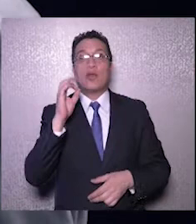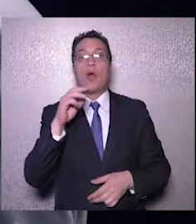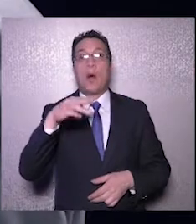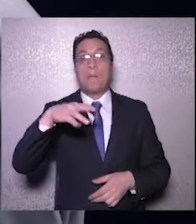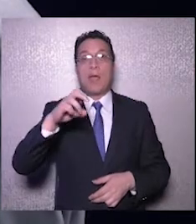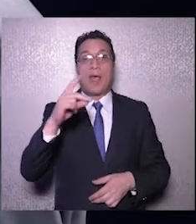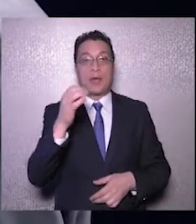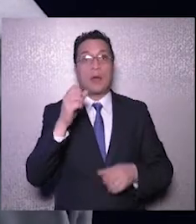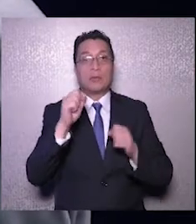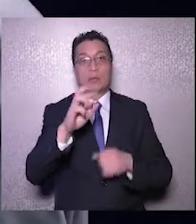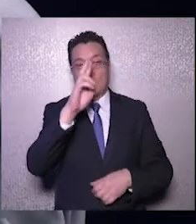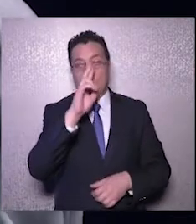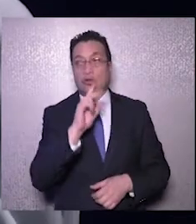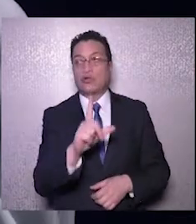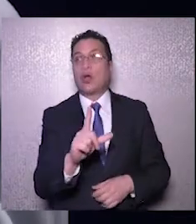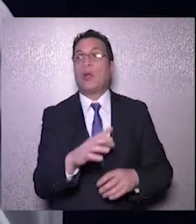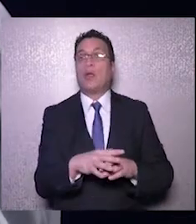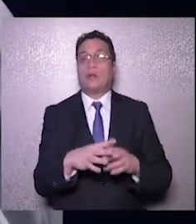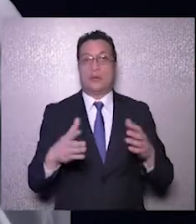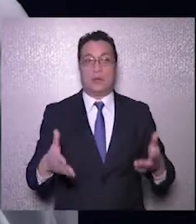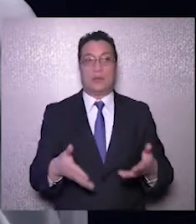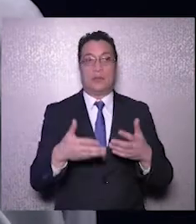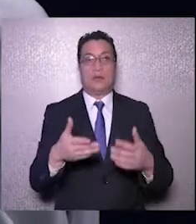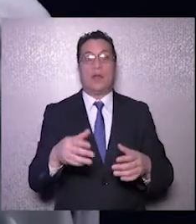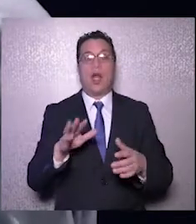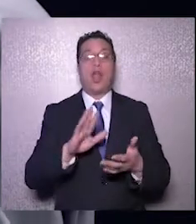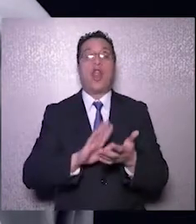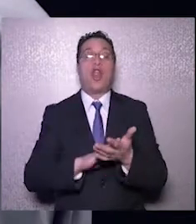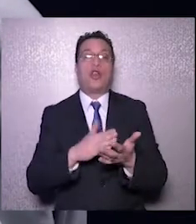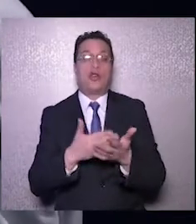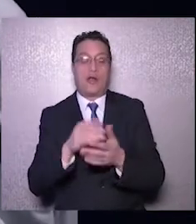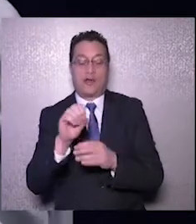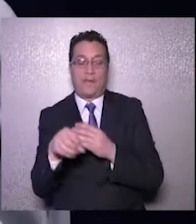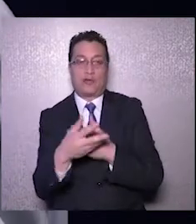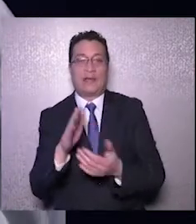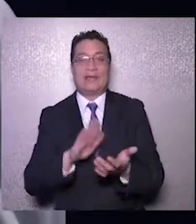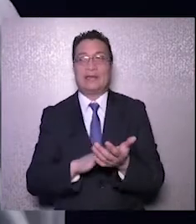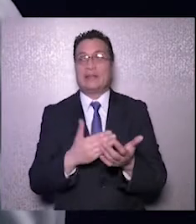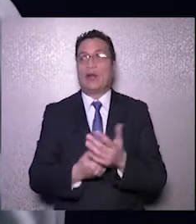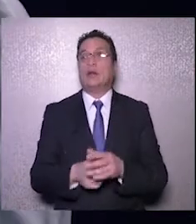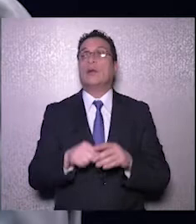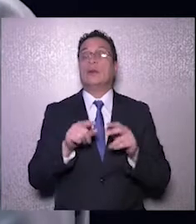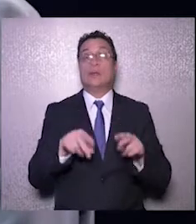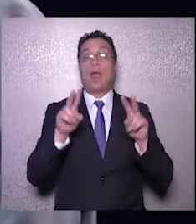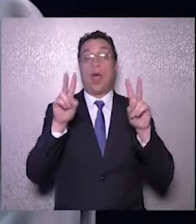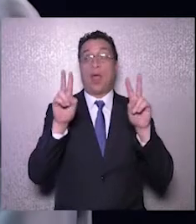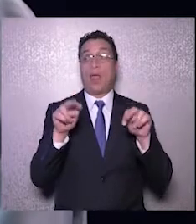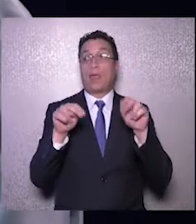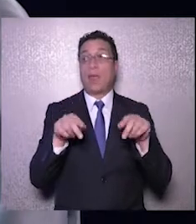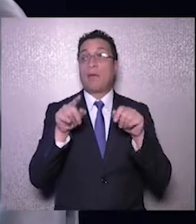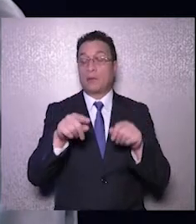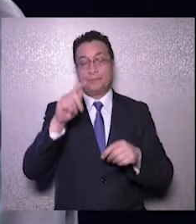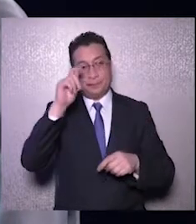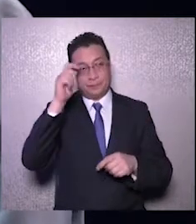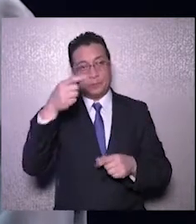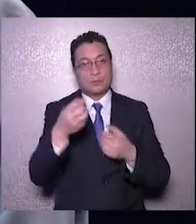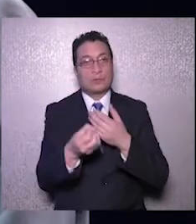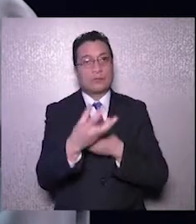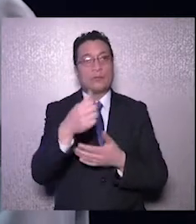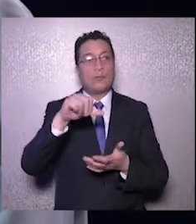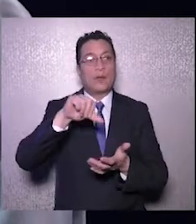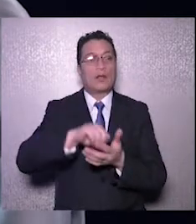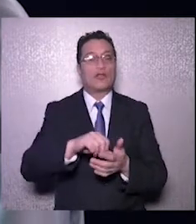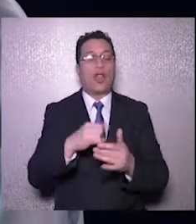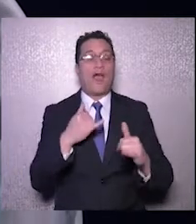en potenciar la innovación en salud. Y vamos a tocar el tema de la creación del nuevo centro de